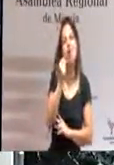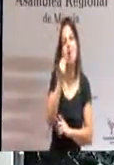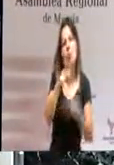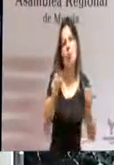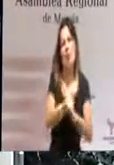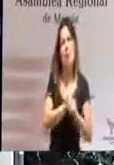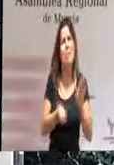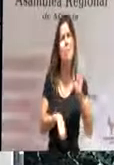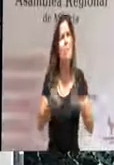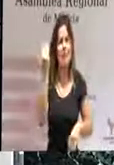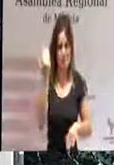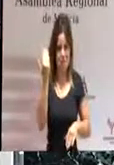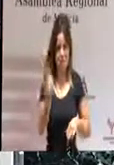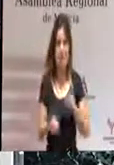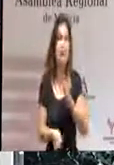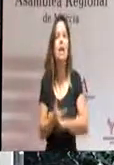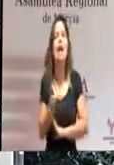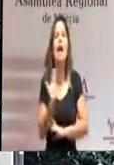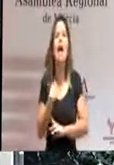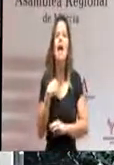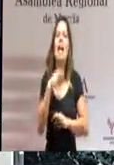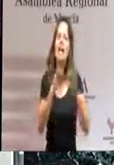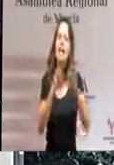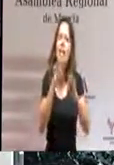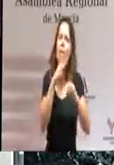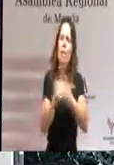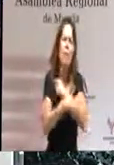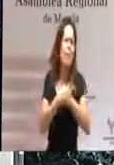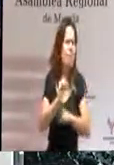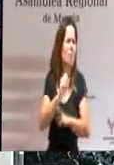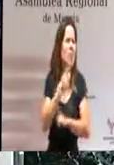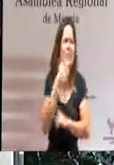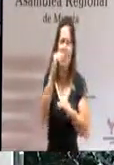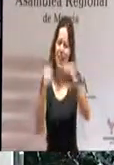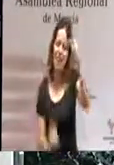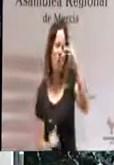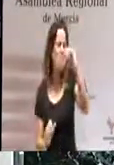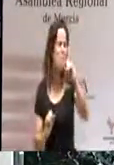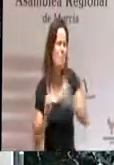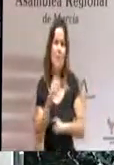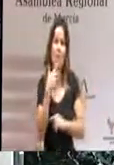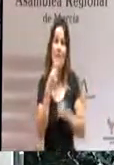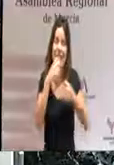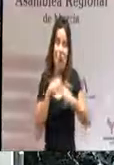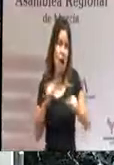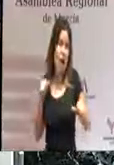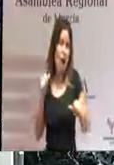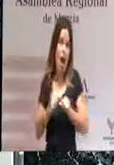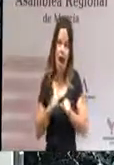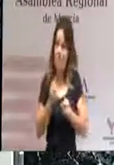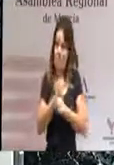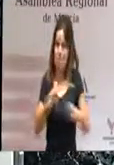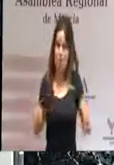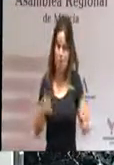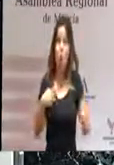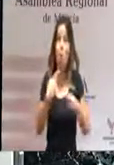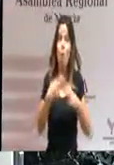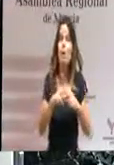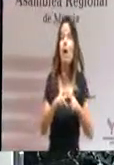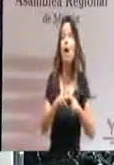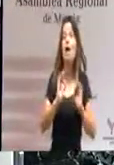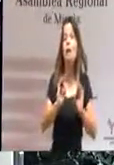parados, generando los mayores índices de pobreza y desigualdad de toda nuestra historia. Las políticas de Podemos